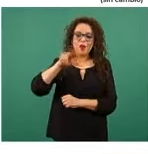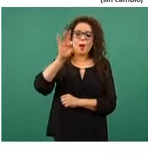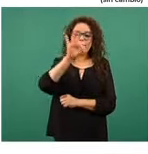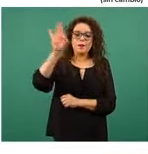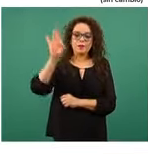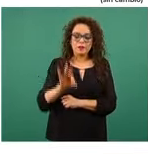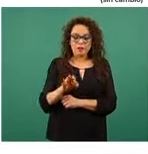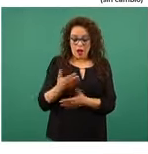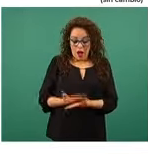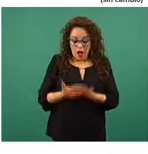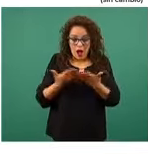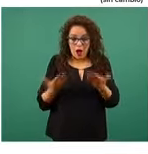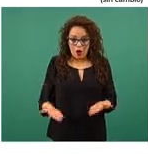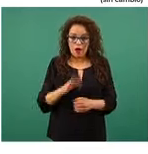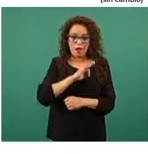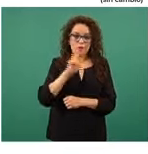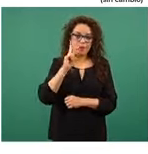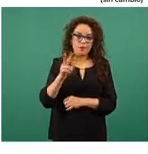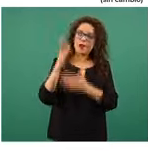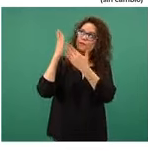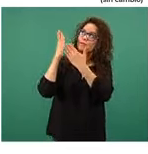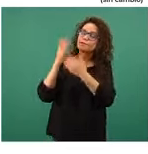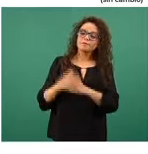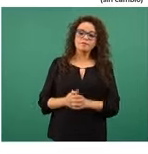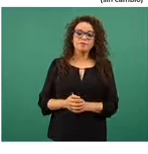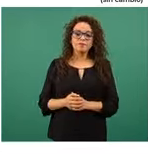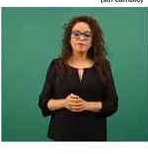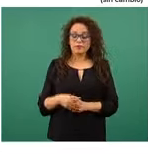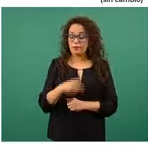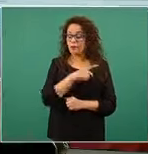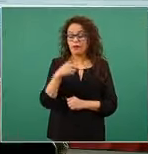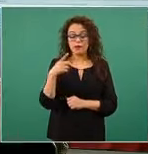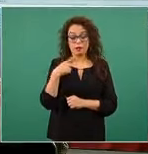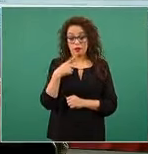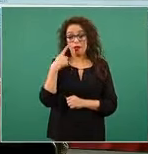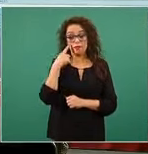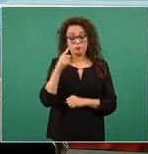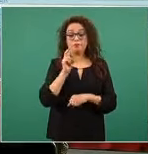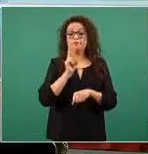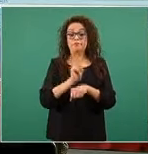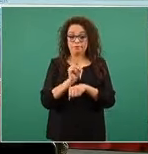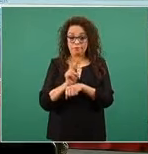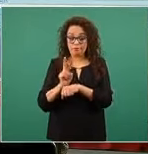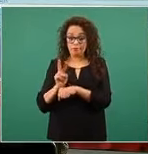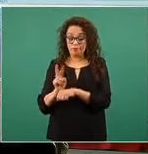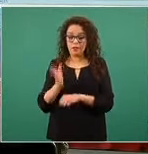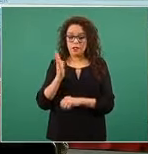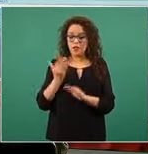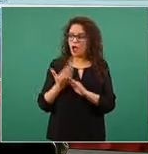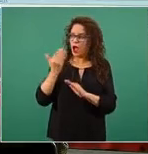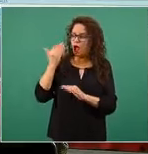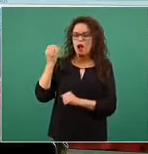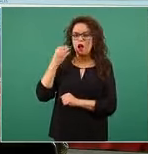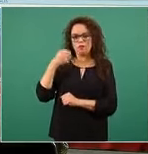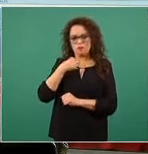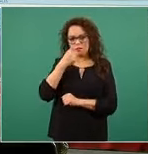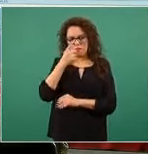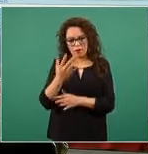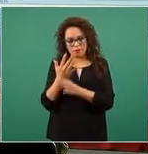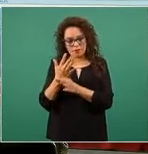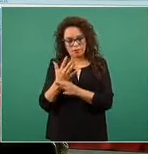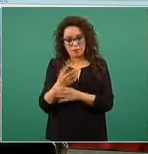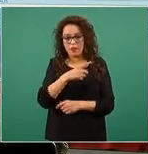el día de hoy. Obviamente tenemos que estar expectantes porque siempre, también lo hemos comentado en conferencias previas, que recordemos que